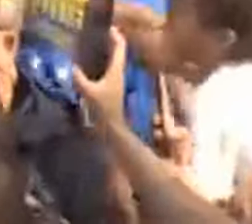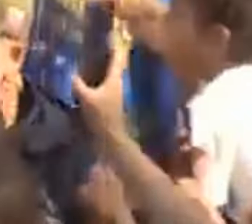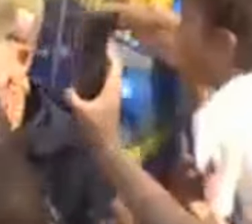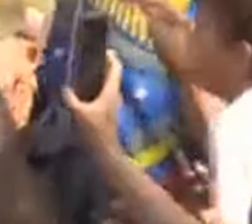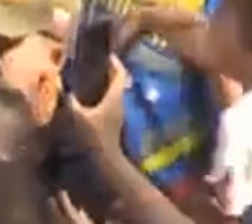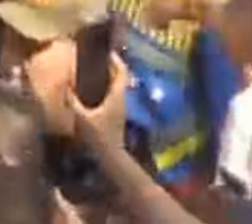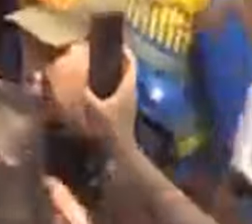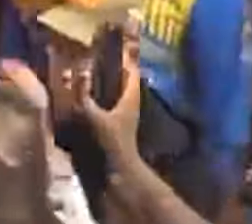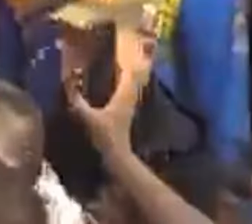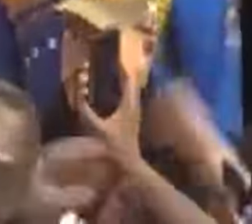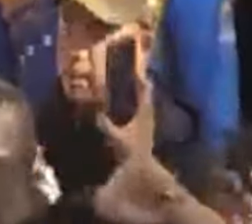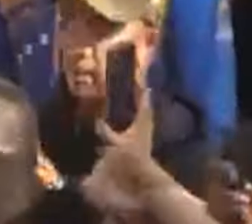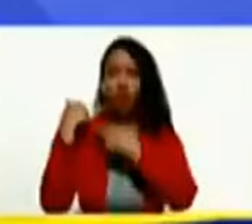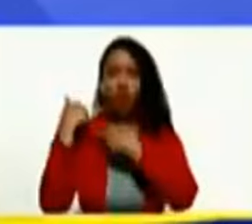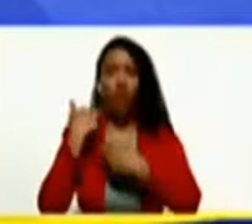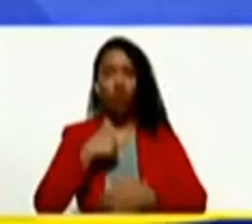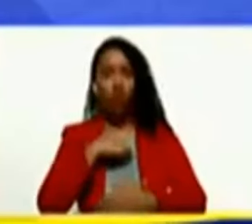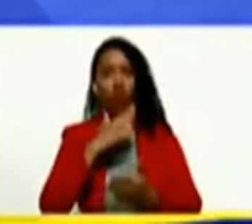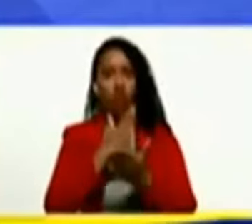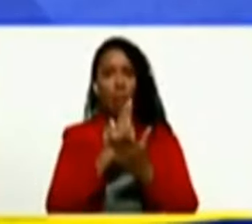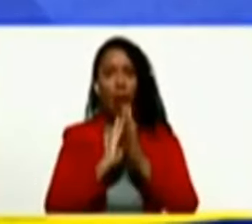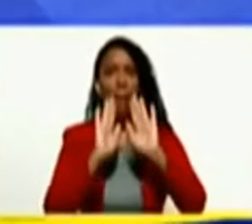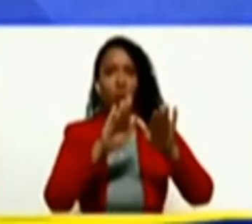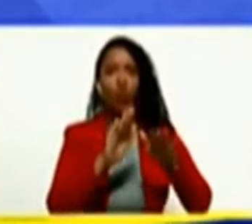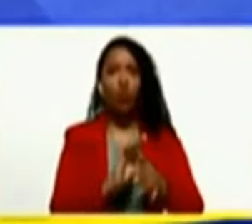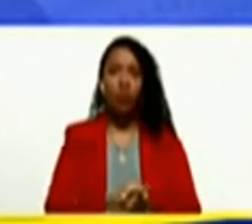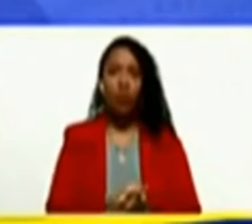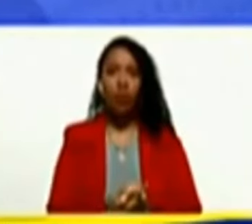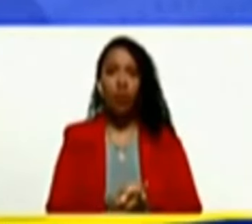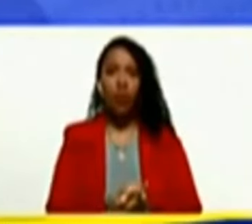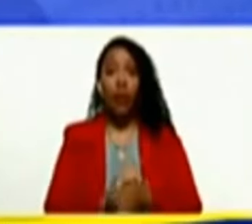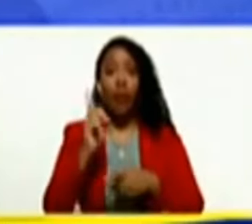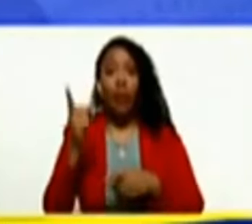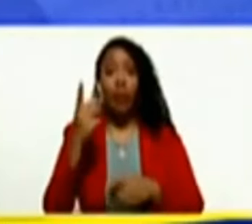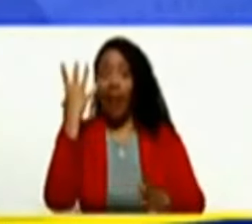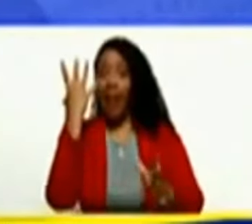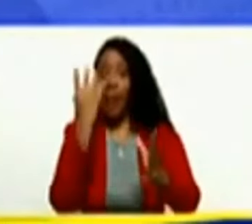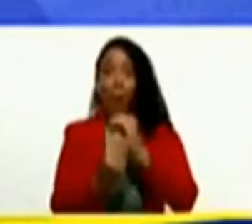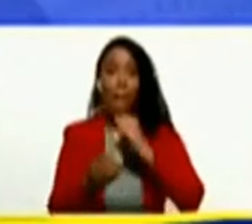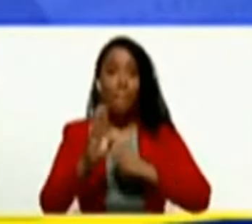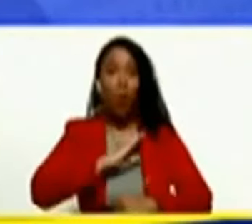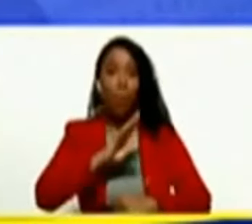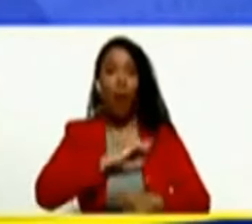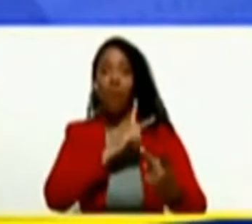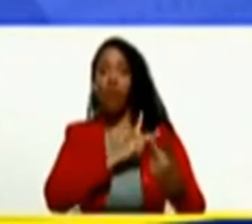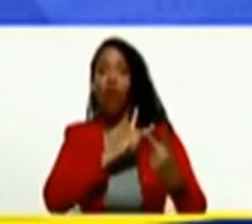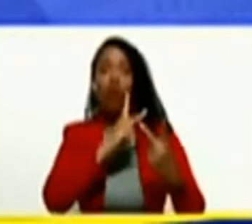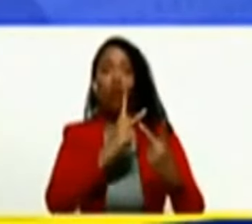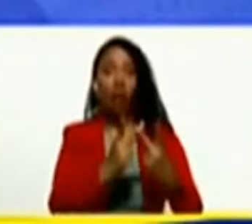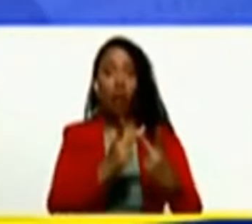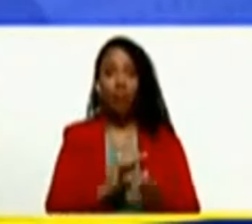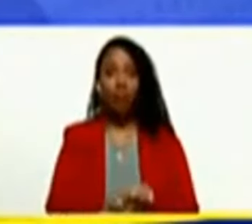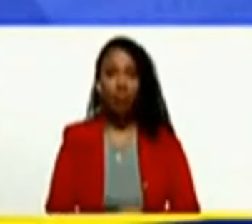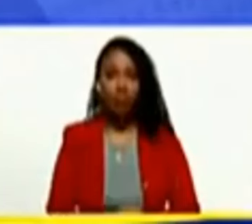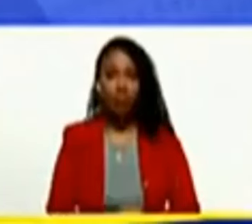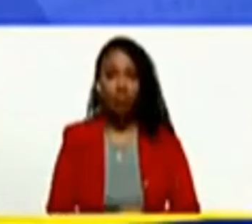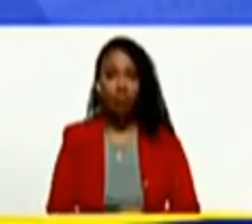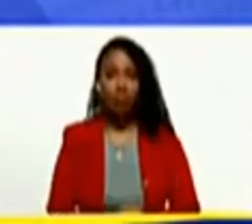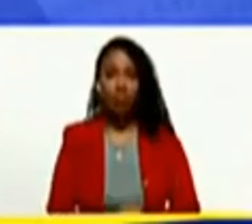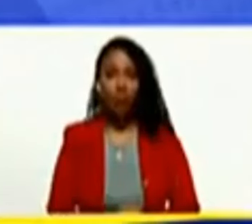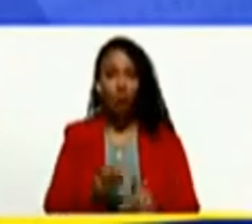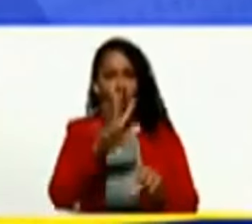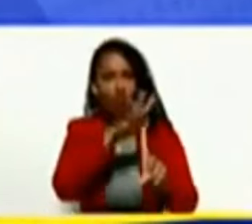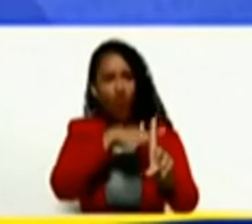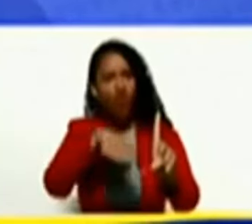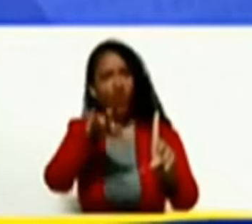comienzo del año electoral. Aunque el régimen se comprometió a realizar elecciones presidenciales democráticas y transparentes este año, el dictador evade cualquier